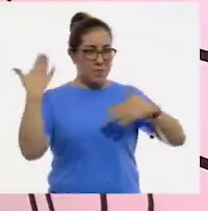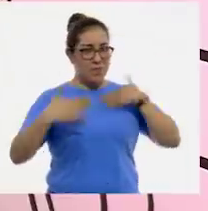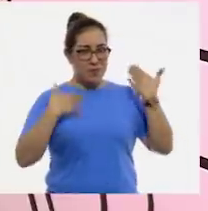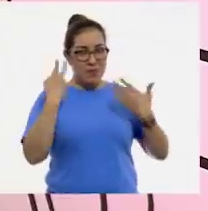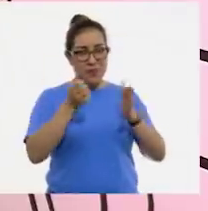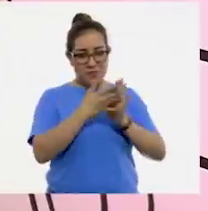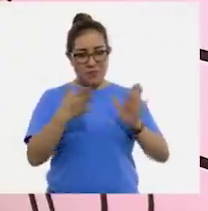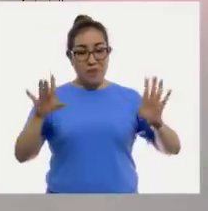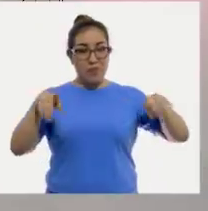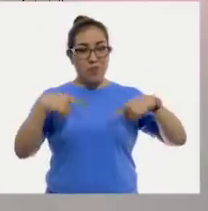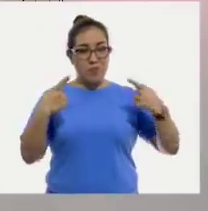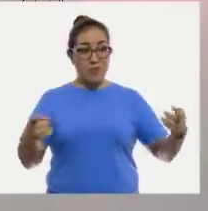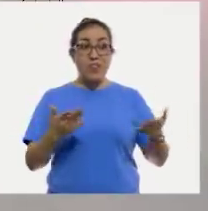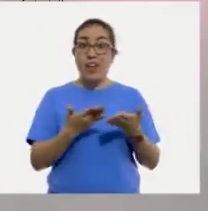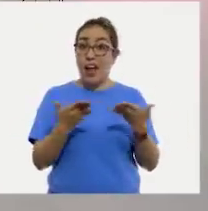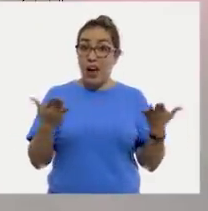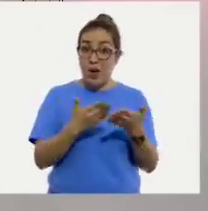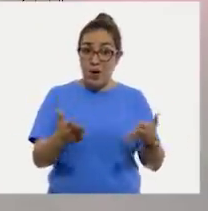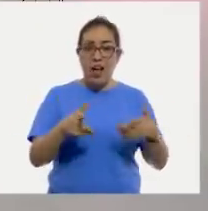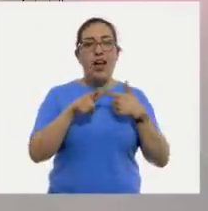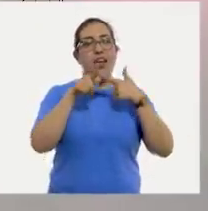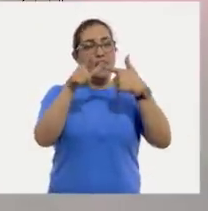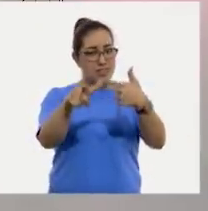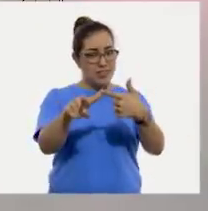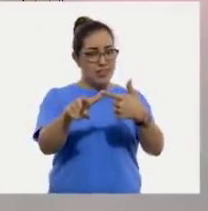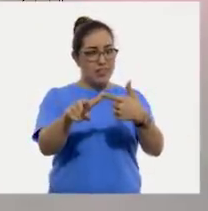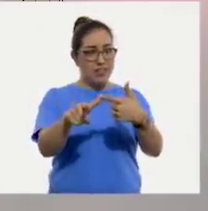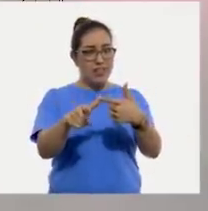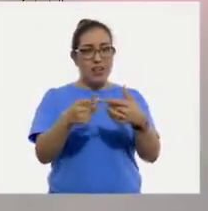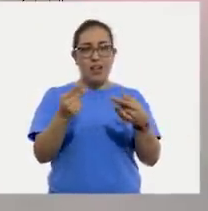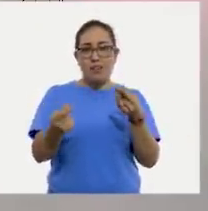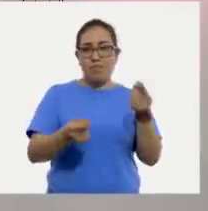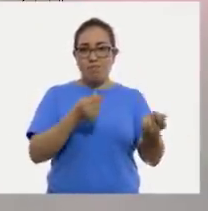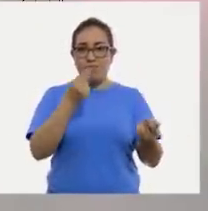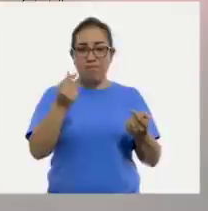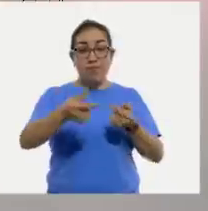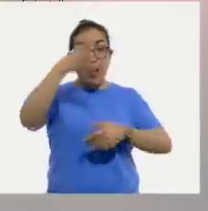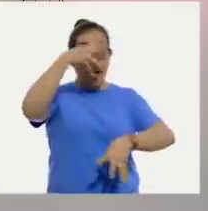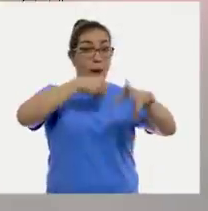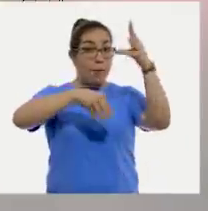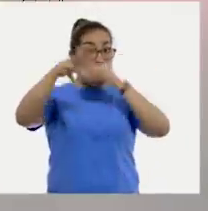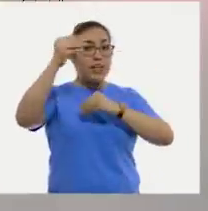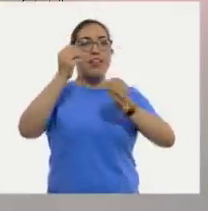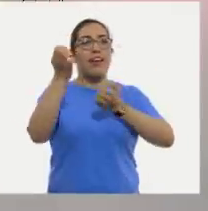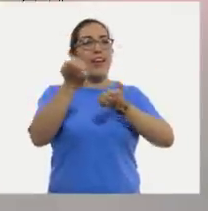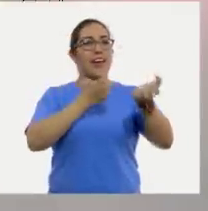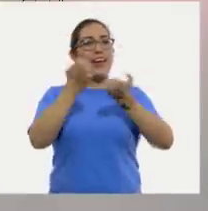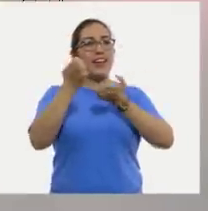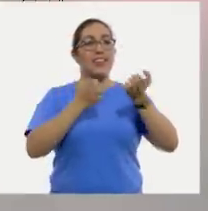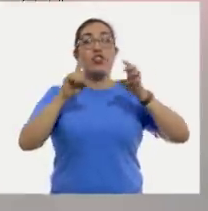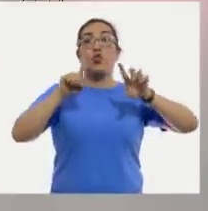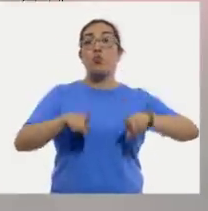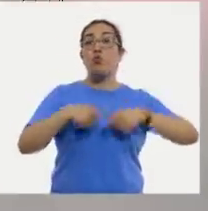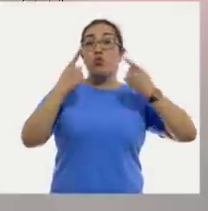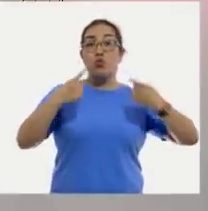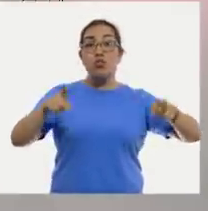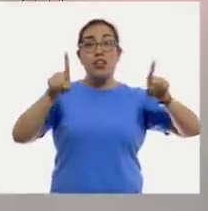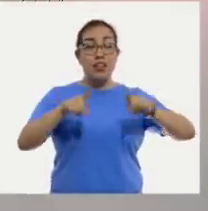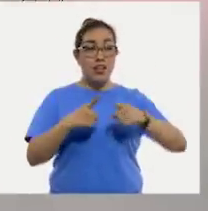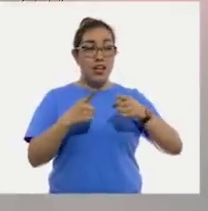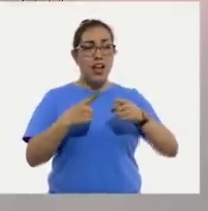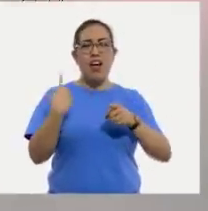pasado bien y ahora nos toca seguir con una parte así, que es aprender a hacer ejercicios rítmicos que nos va